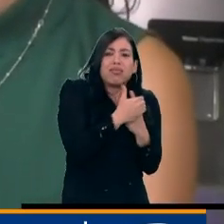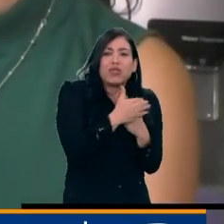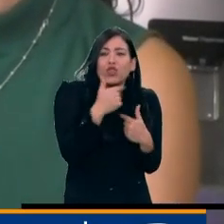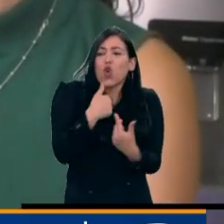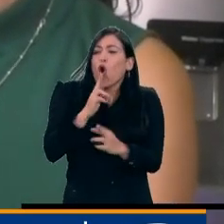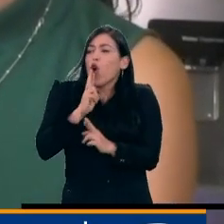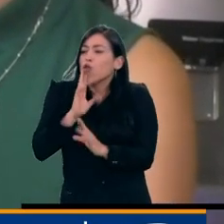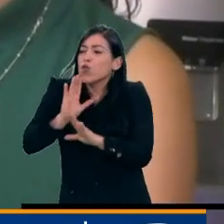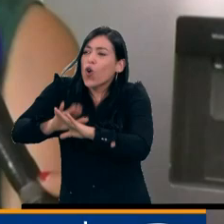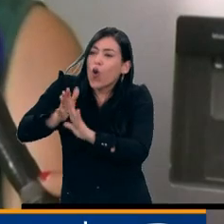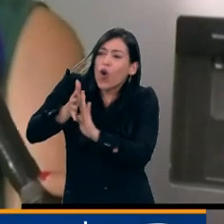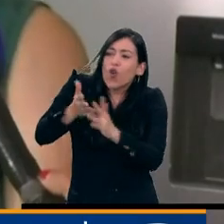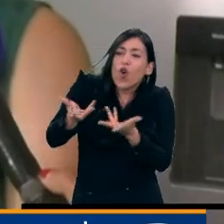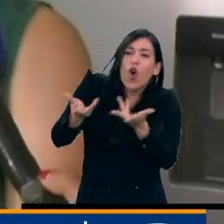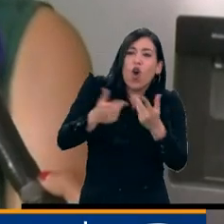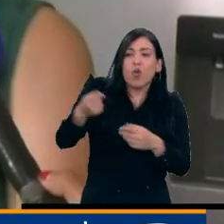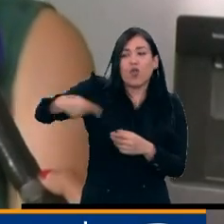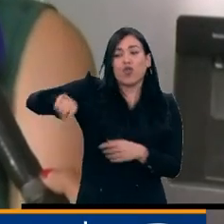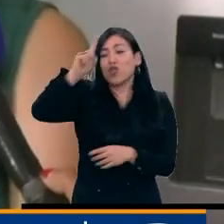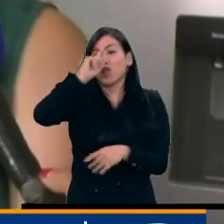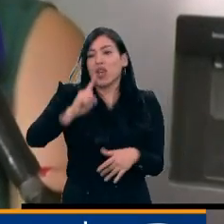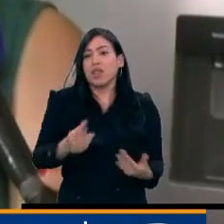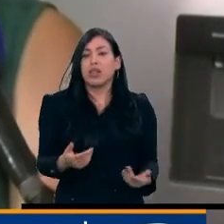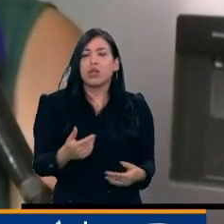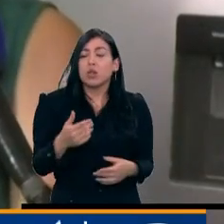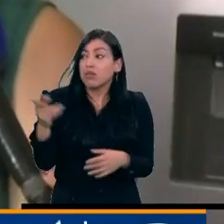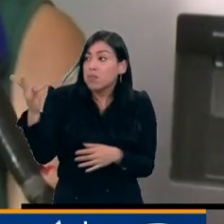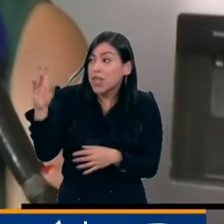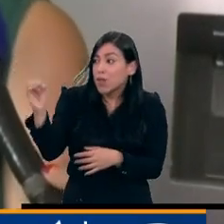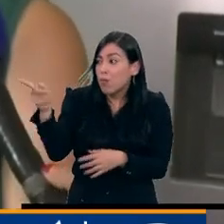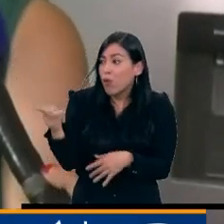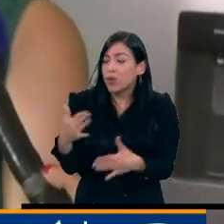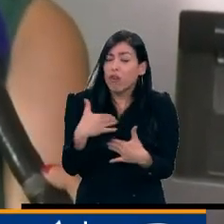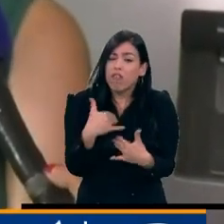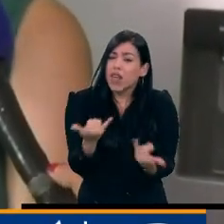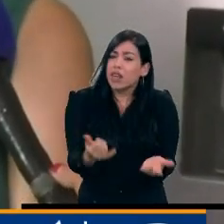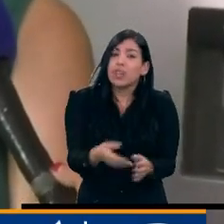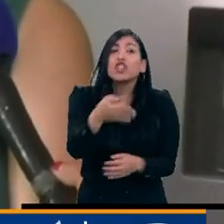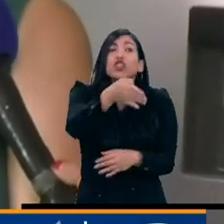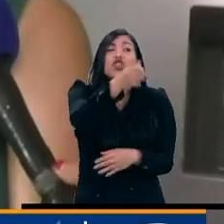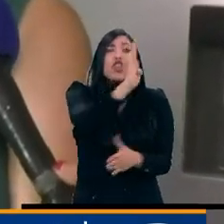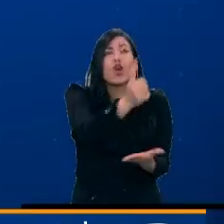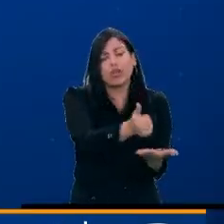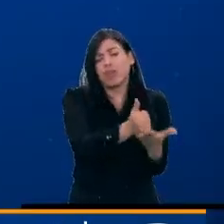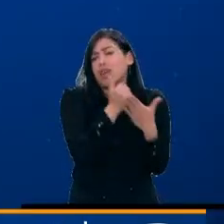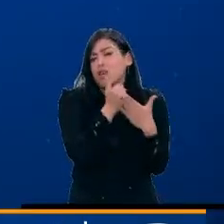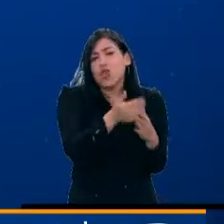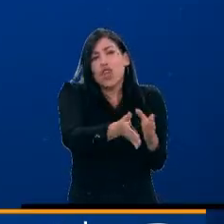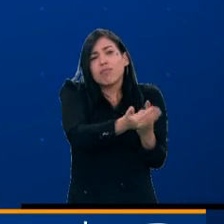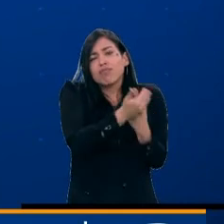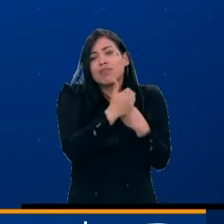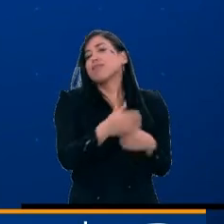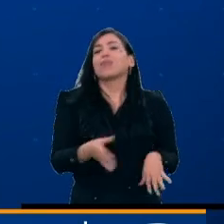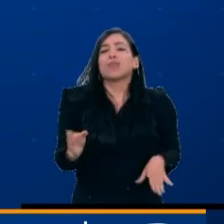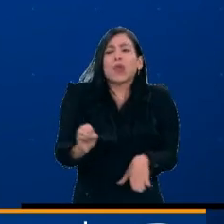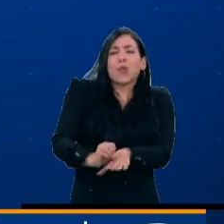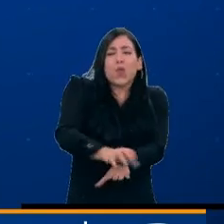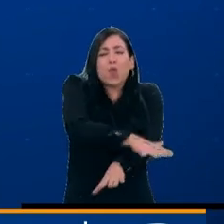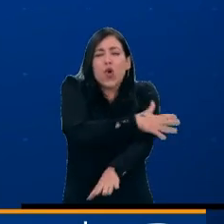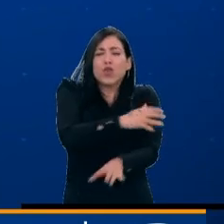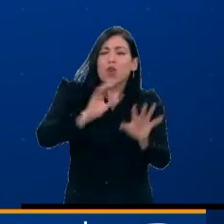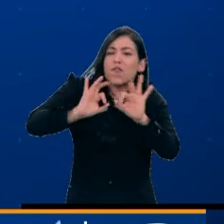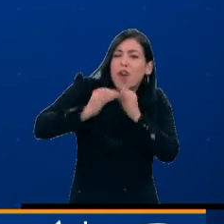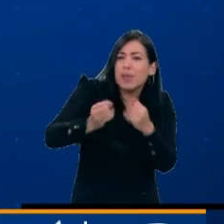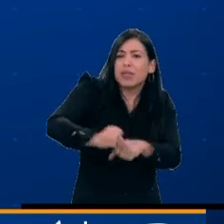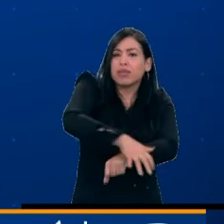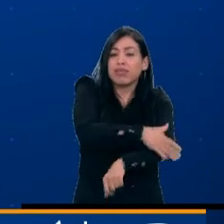podíamos comunicarnos con ellos. Ya estoy muy feliz nuevamente estar con mi esposo, Dios me lo regaló otra vez. La emoción por estar al lado de sus seres